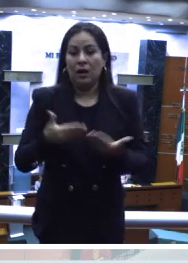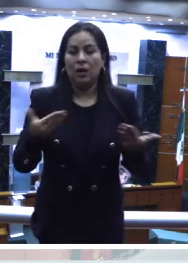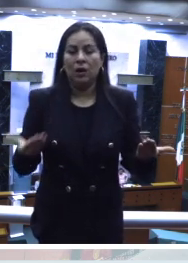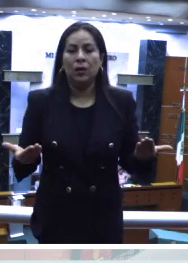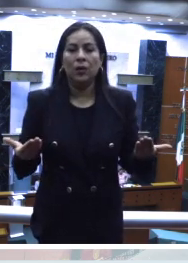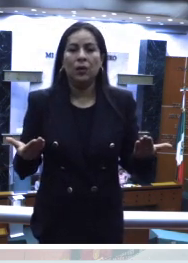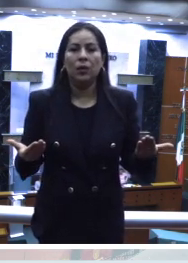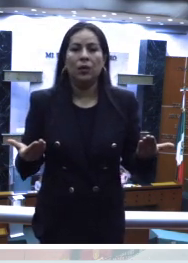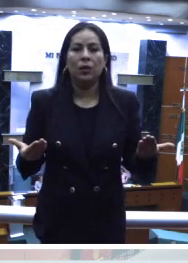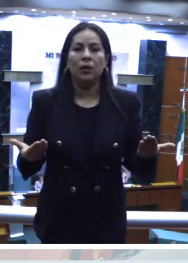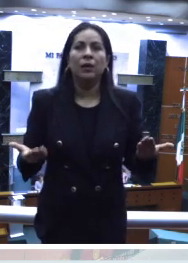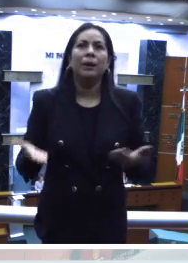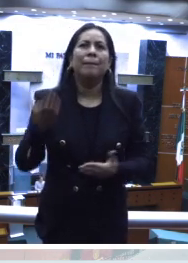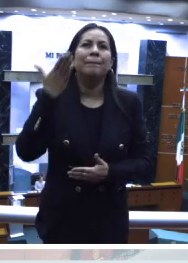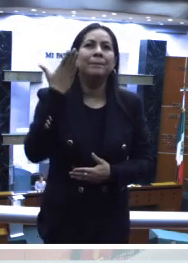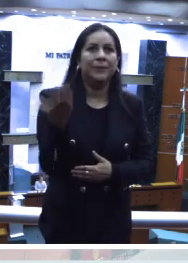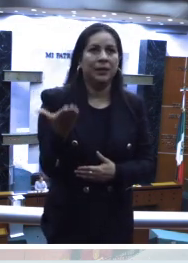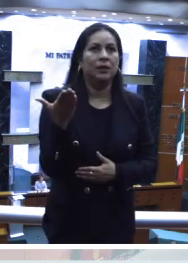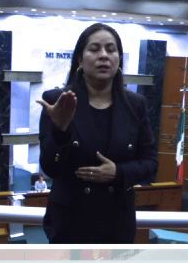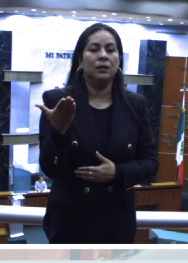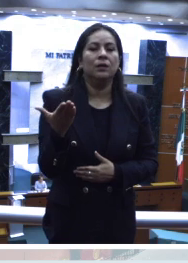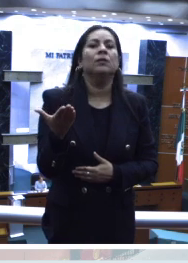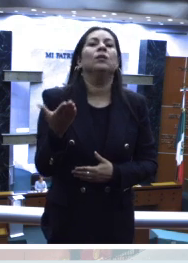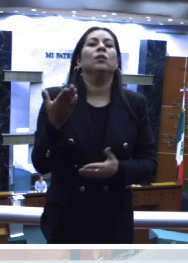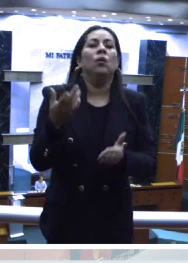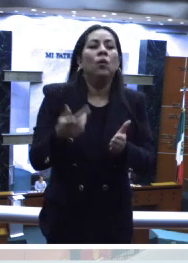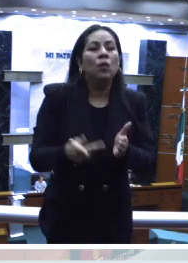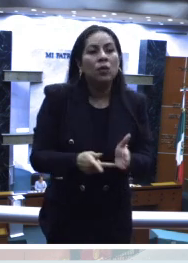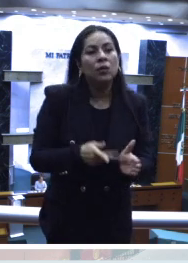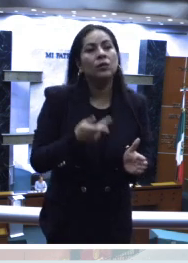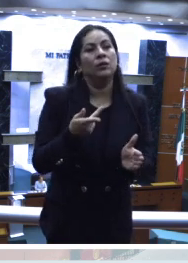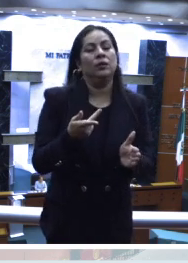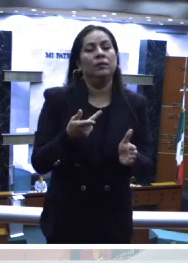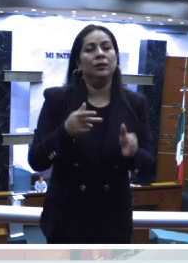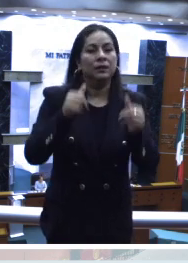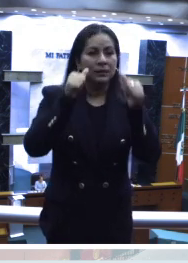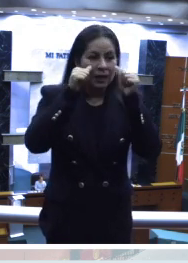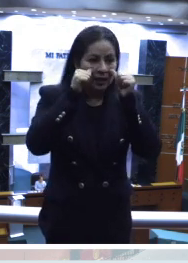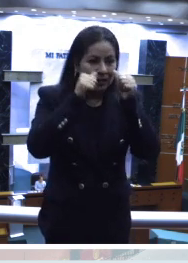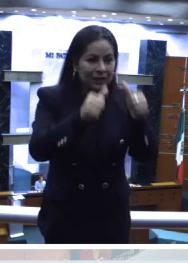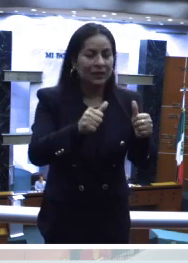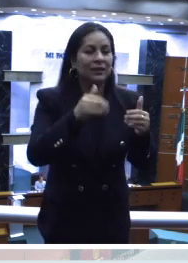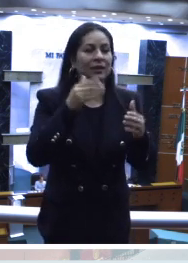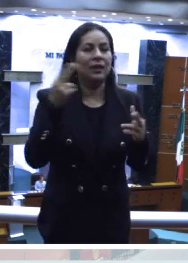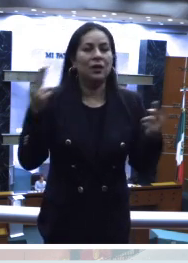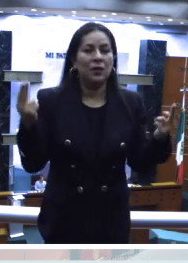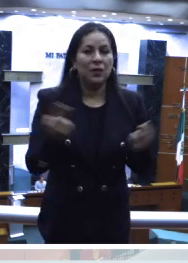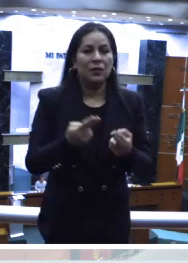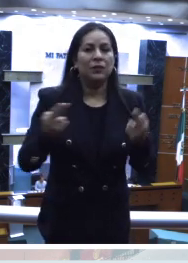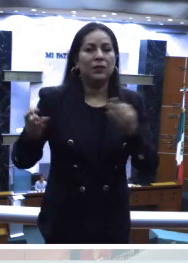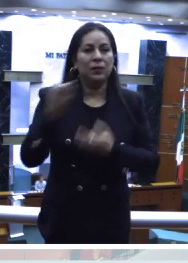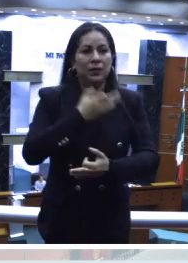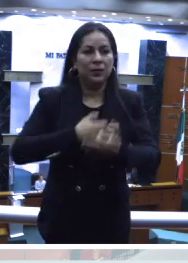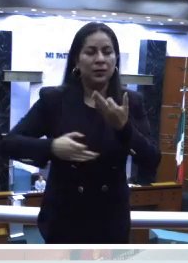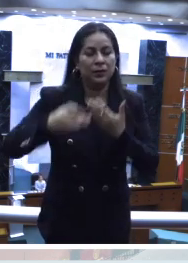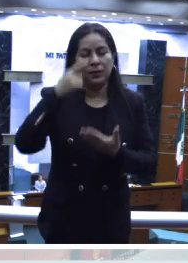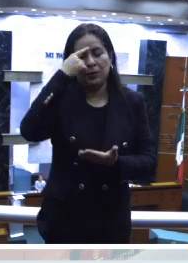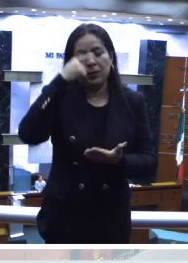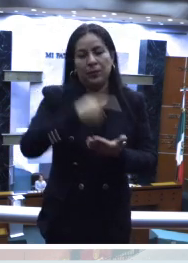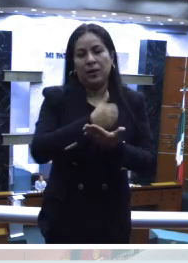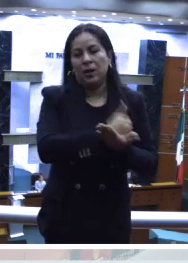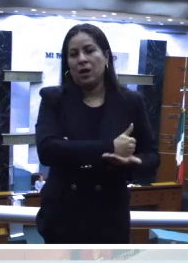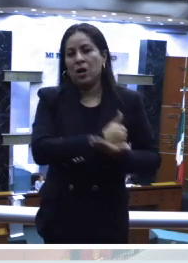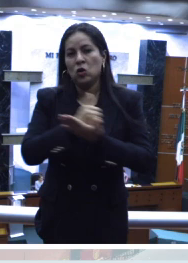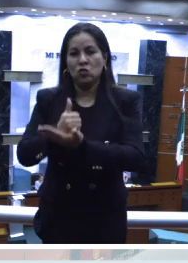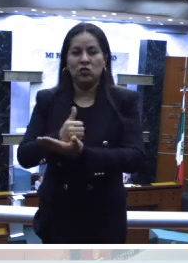le solicito que de nueva cuenta ponga todas las acciones necesarias para ayudar a las